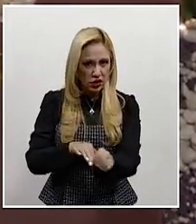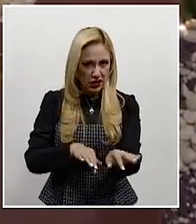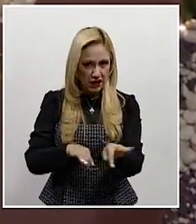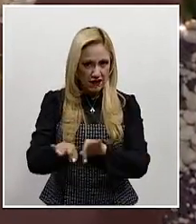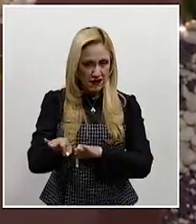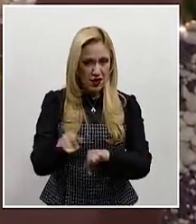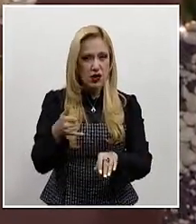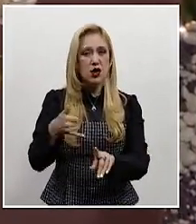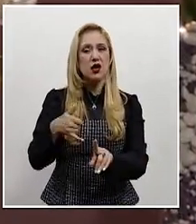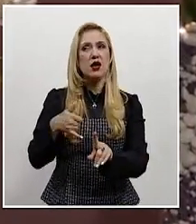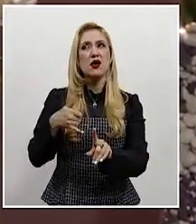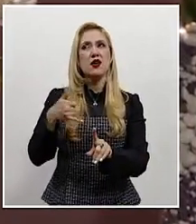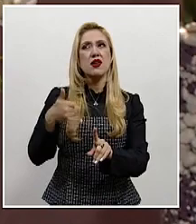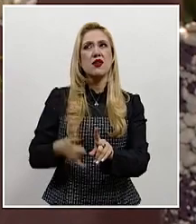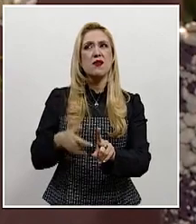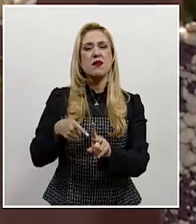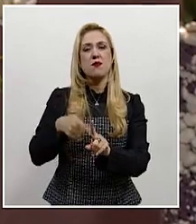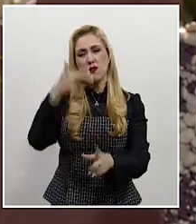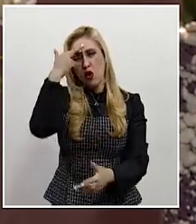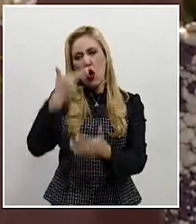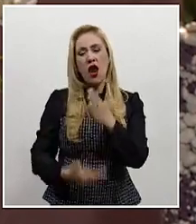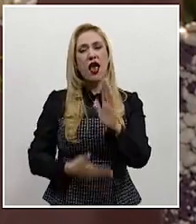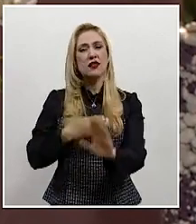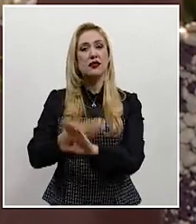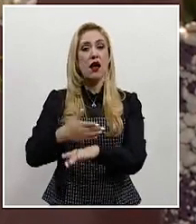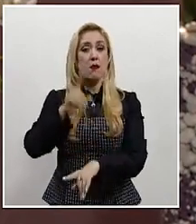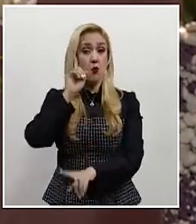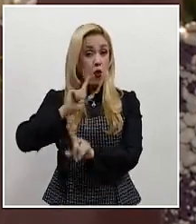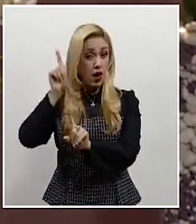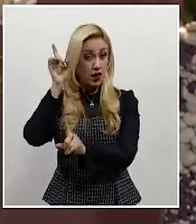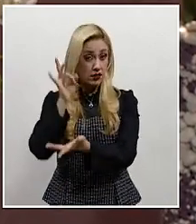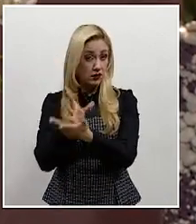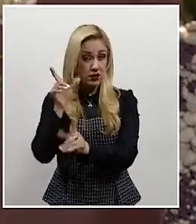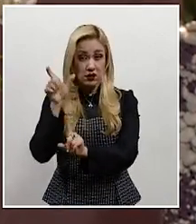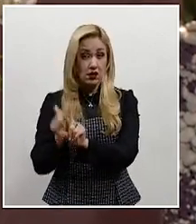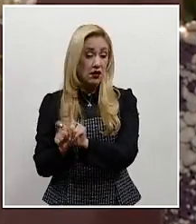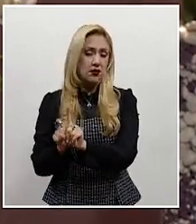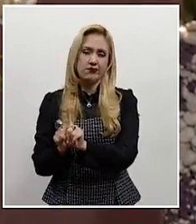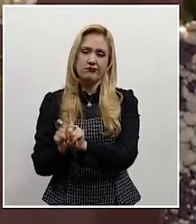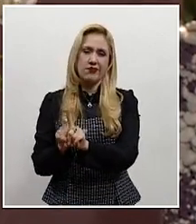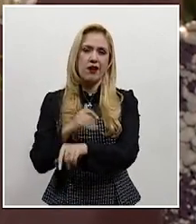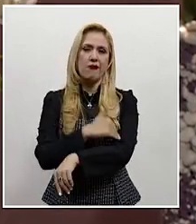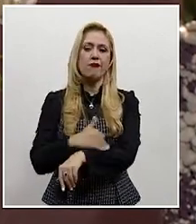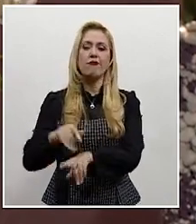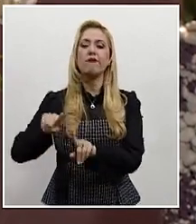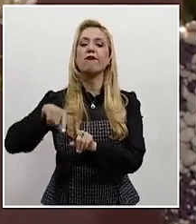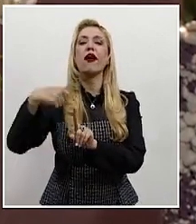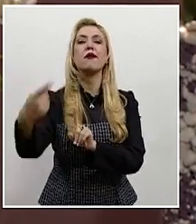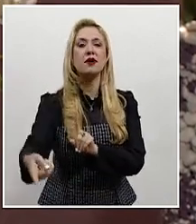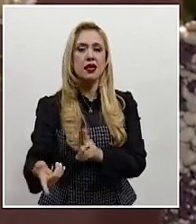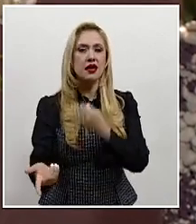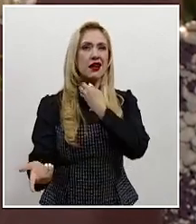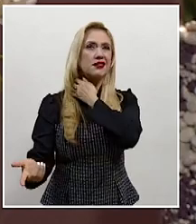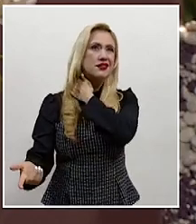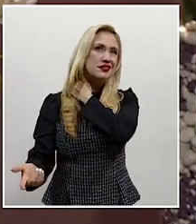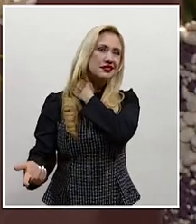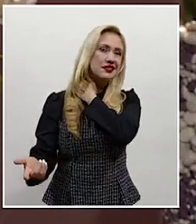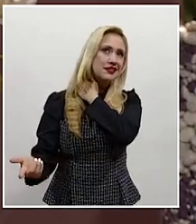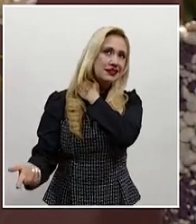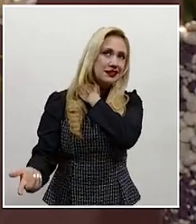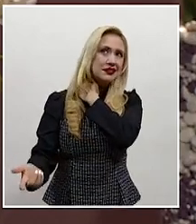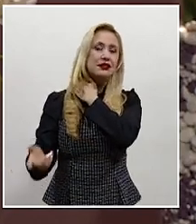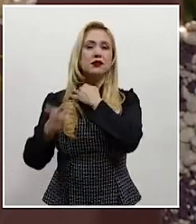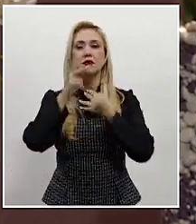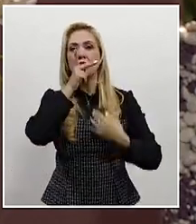de violencia no es un tema de género solo. Es un tema que afecta a la familia, totalmente, que al final de cuentas tenemos un padre,